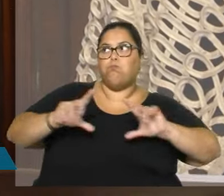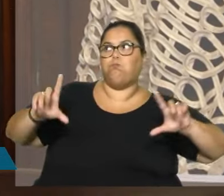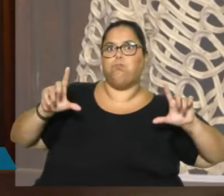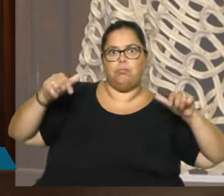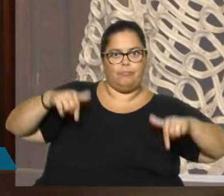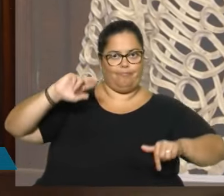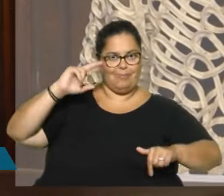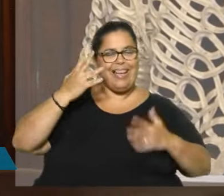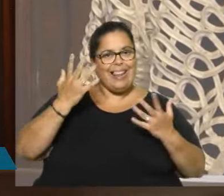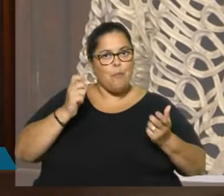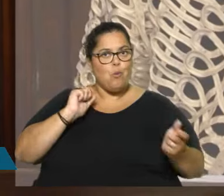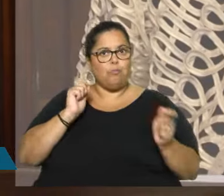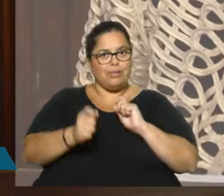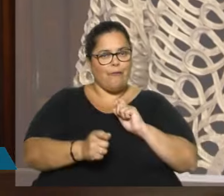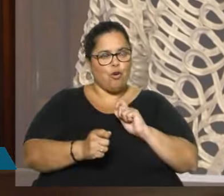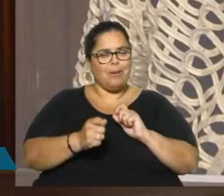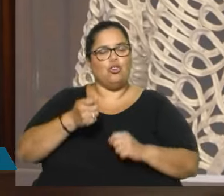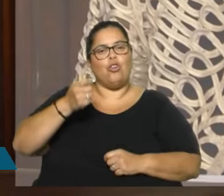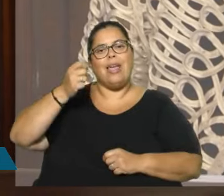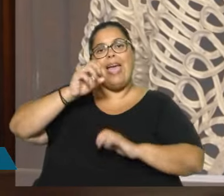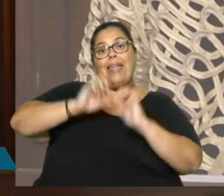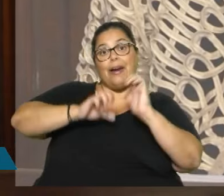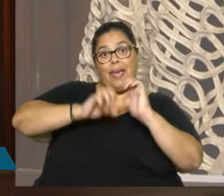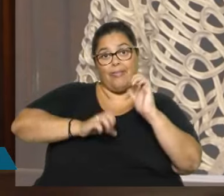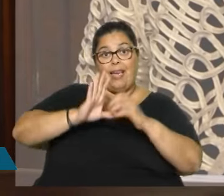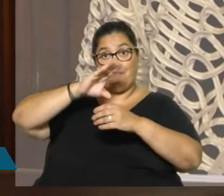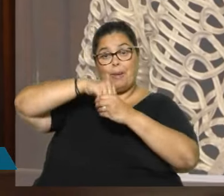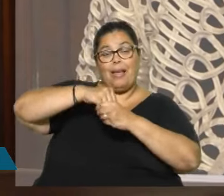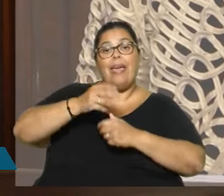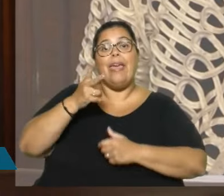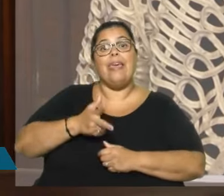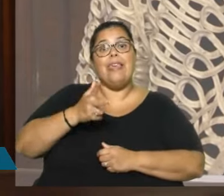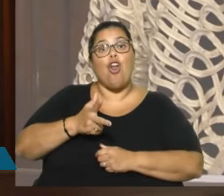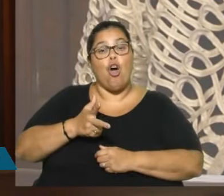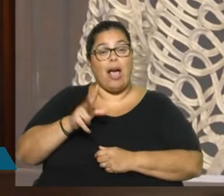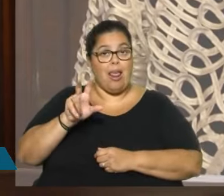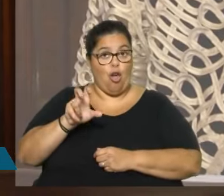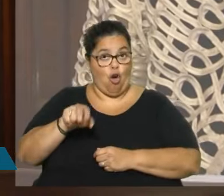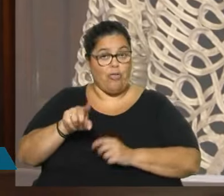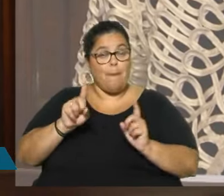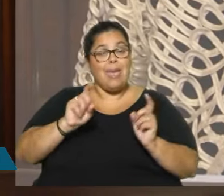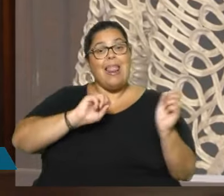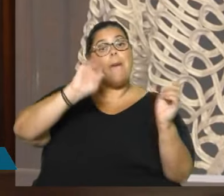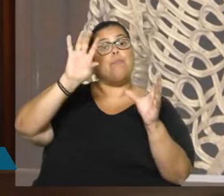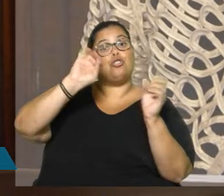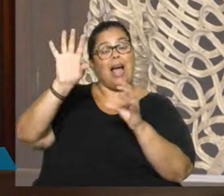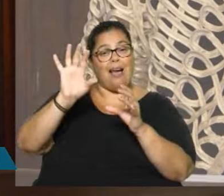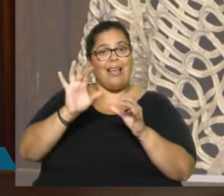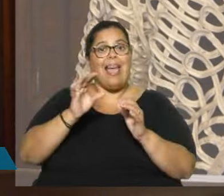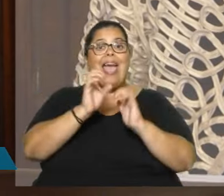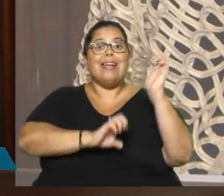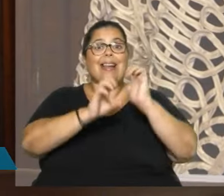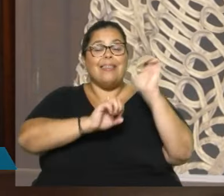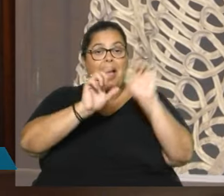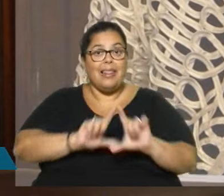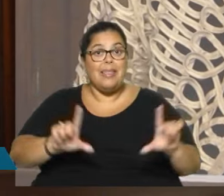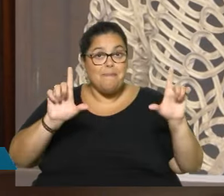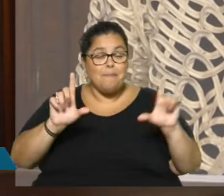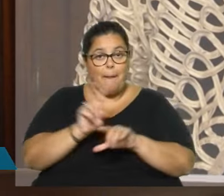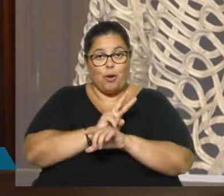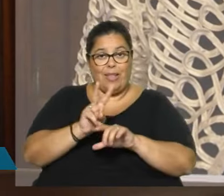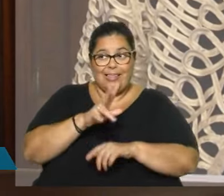transformación energética que involucre el hidrógeno que involucre la posibilidad exportar energías renovables y de dar un paso más en nuestras cadenas